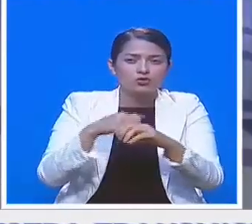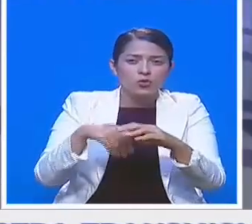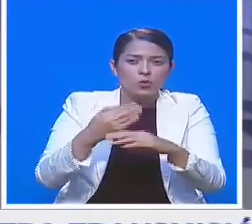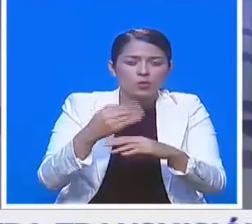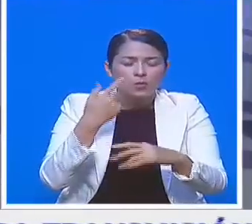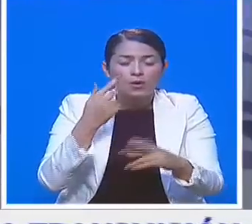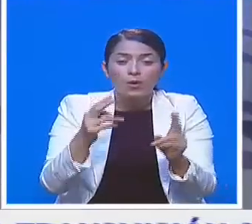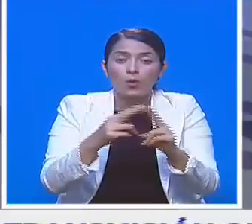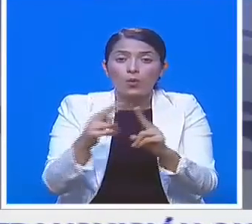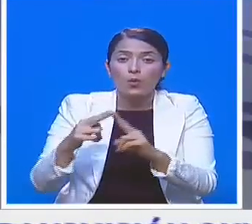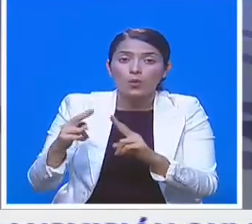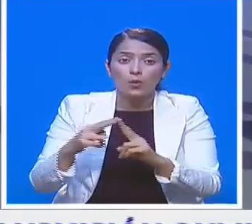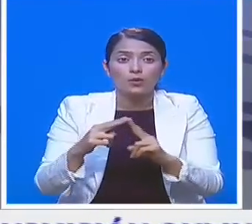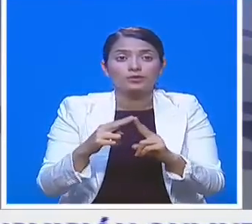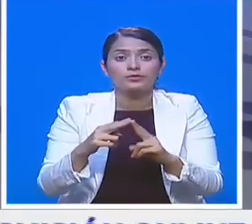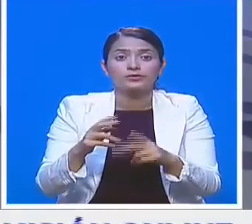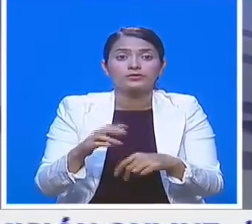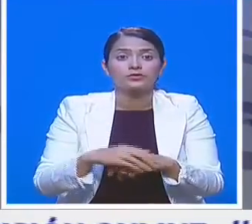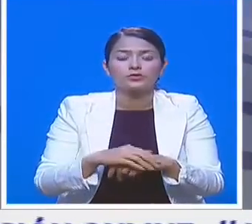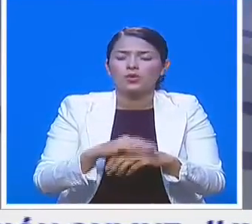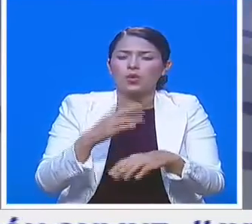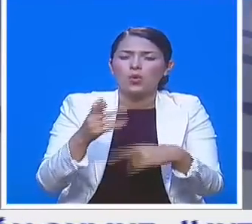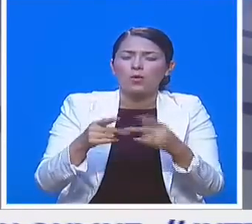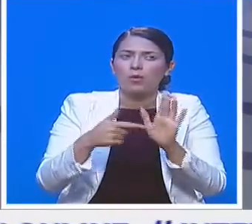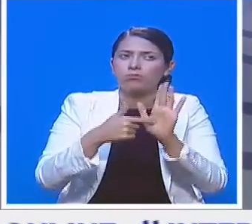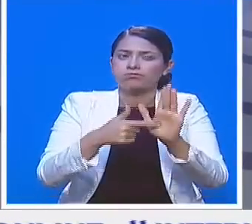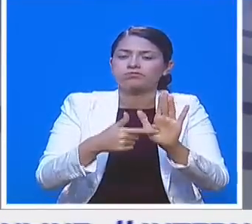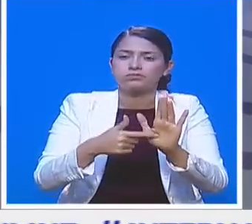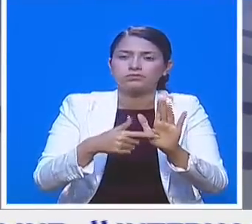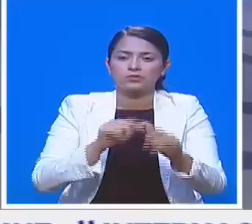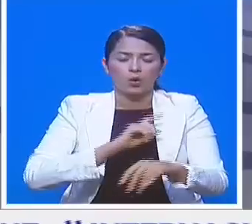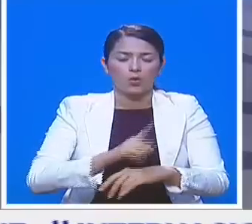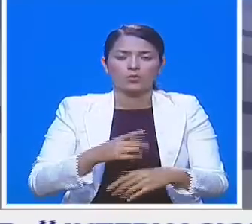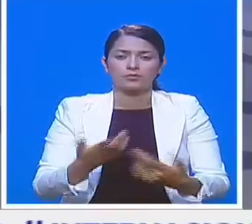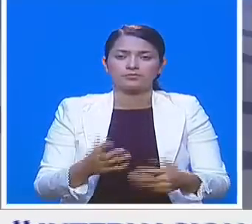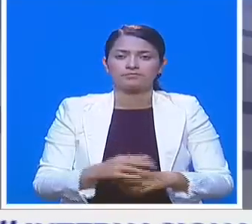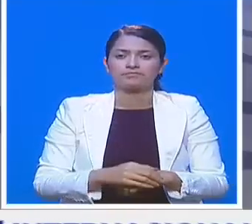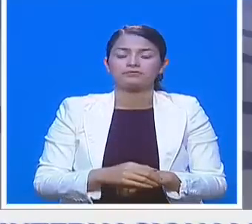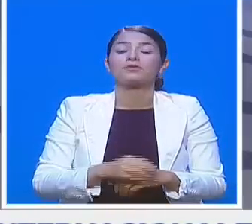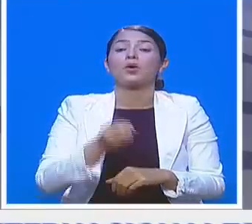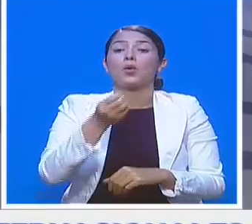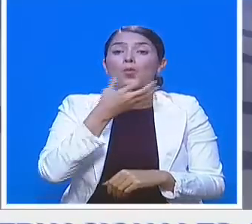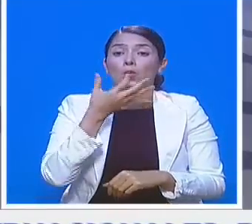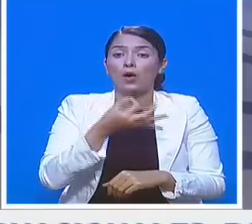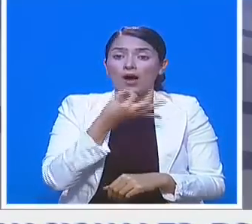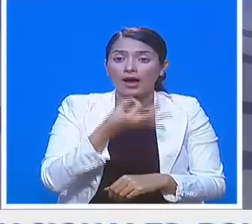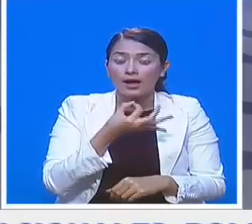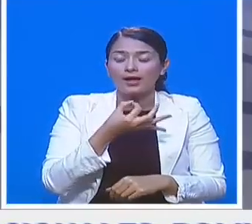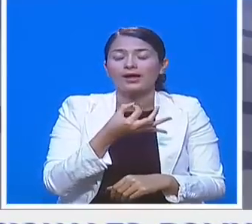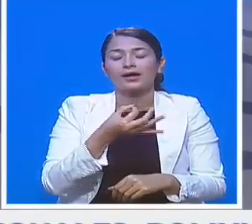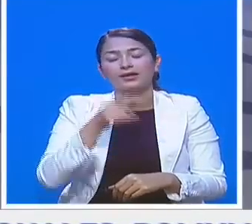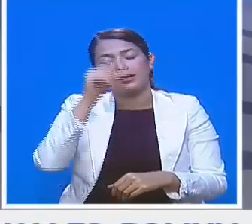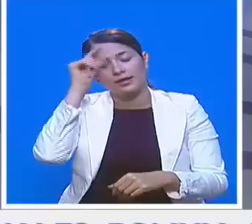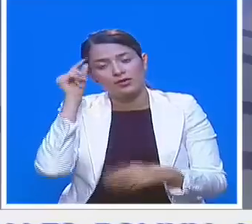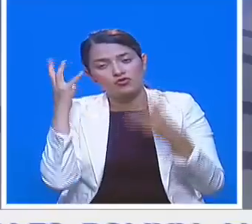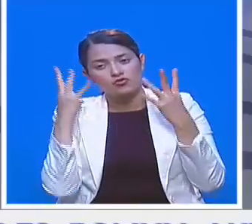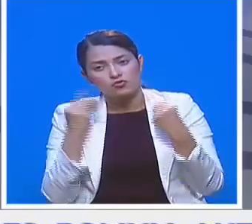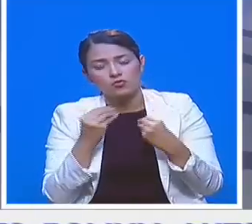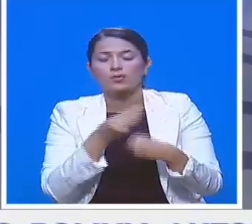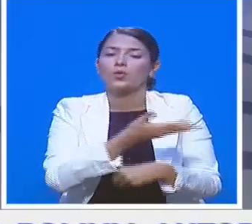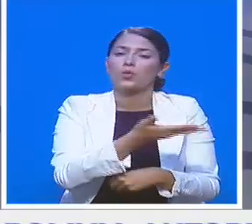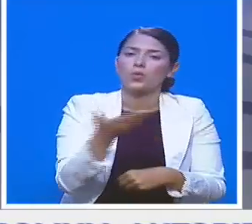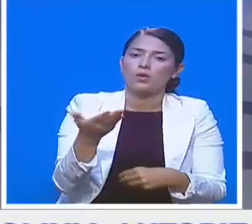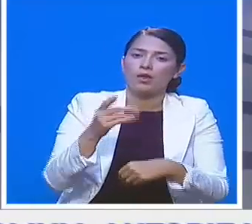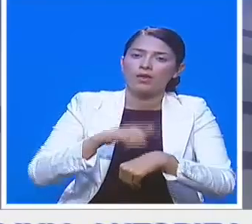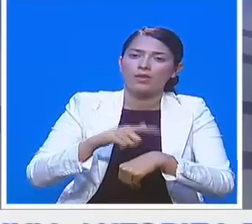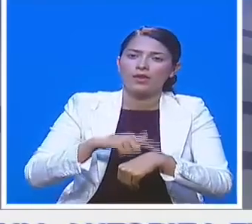conoció esta proclamación, esta orden ejecutiva? Muy buenas tardes, Sandrina, Milagros, a quienes nos acompañan a esta